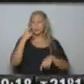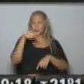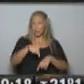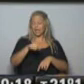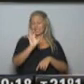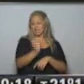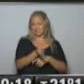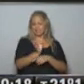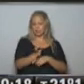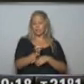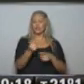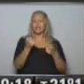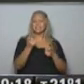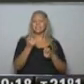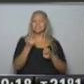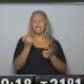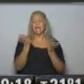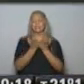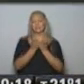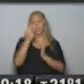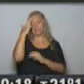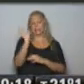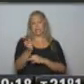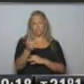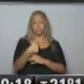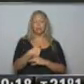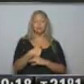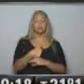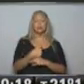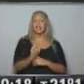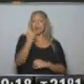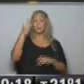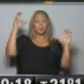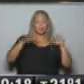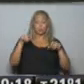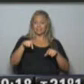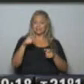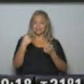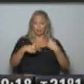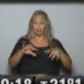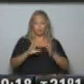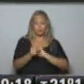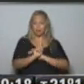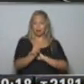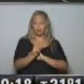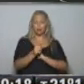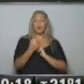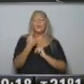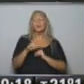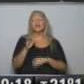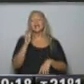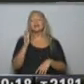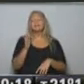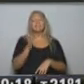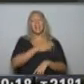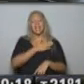ser meteorólogo para conocer esta situación. No es la primera tormenta de estas características y desgraciadamente no será